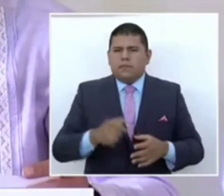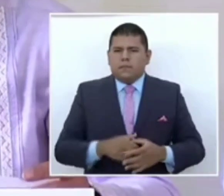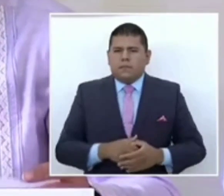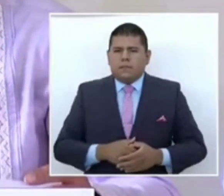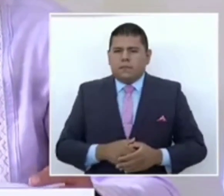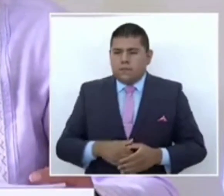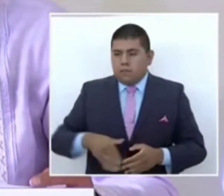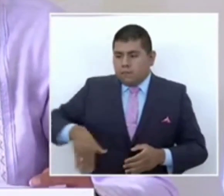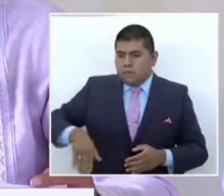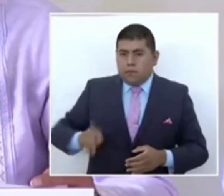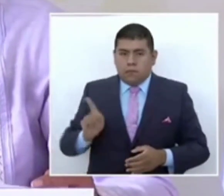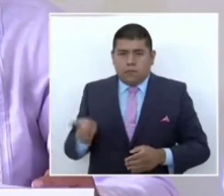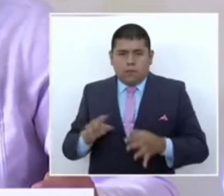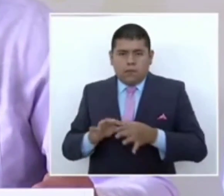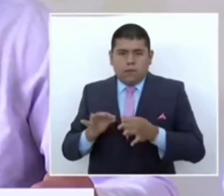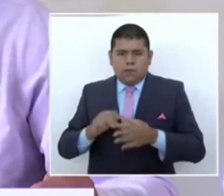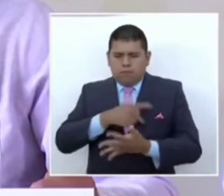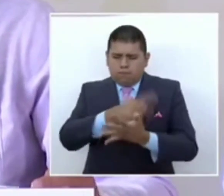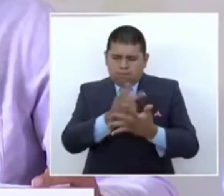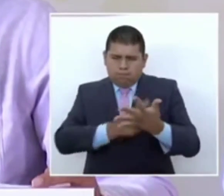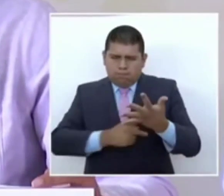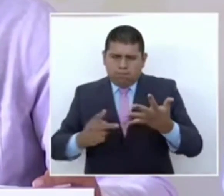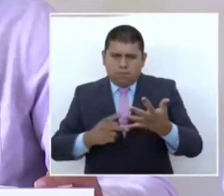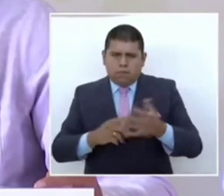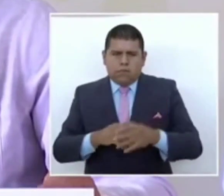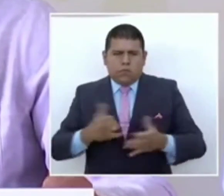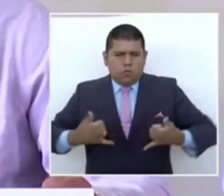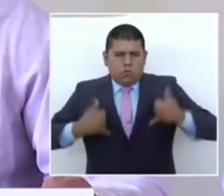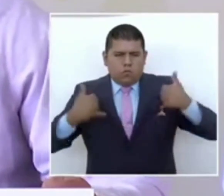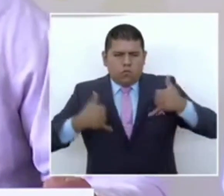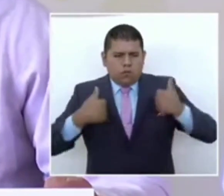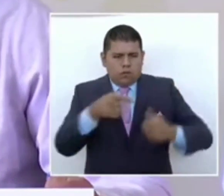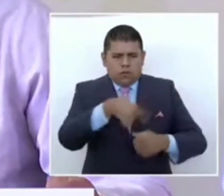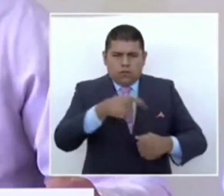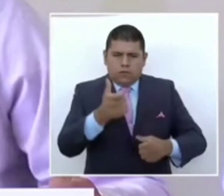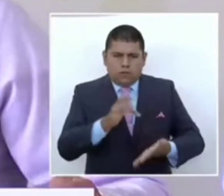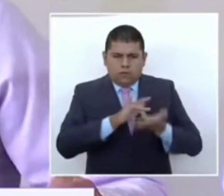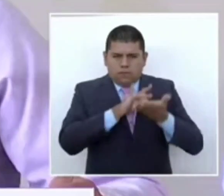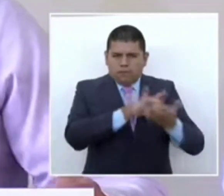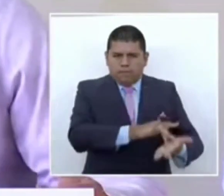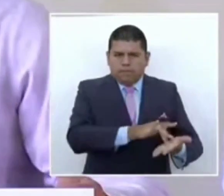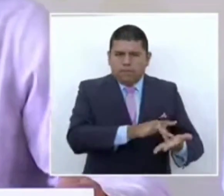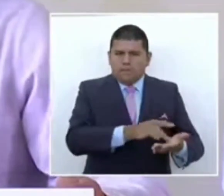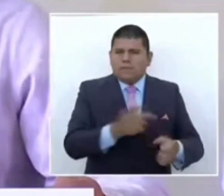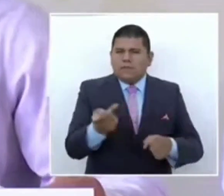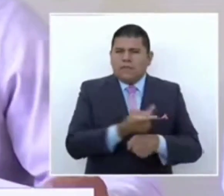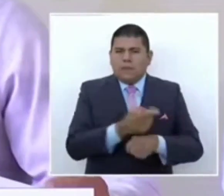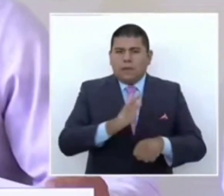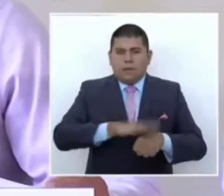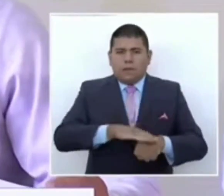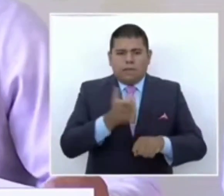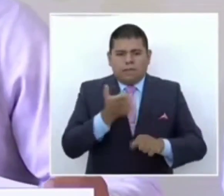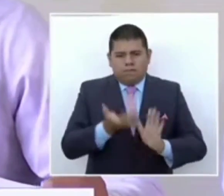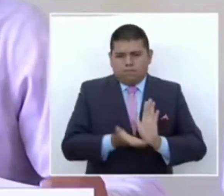acaba de mencionar que el programa de Jóvenes Construyendo el Futuro, pues ahora